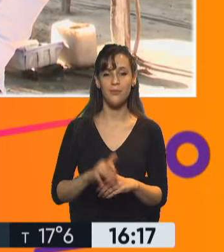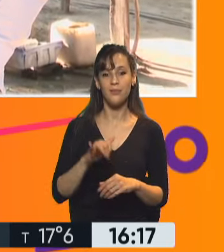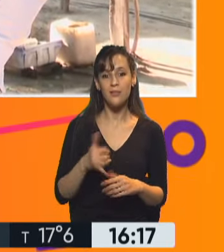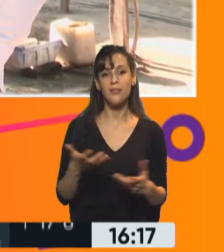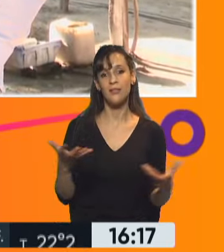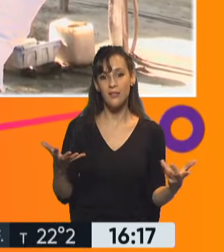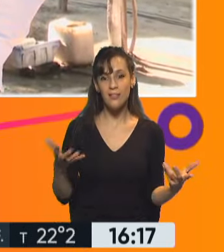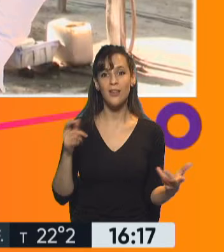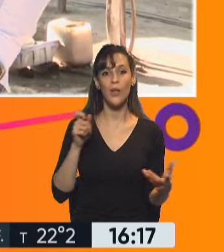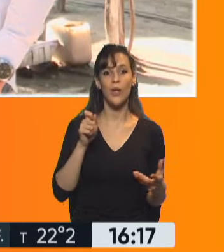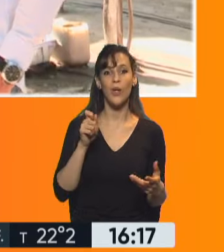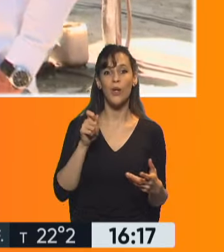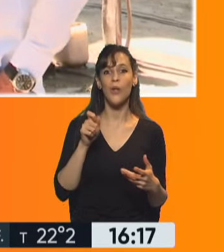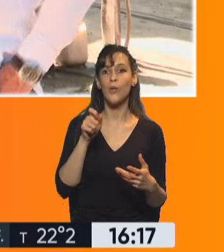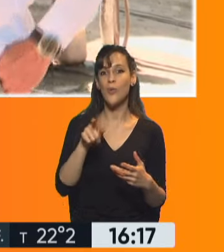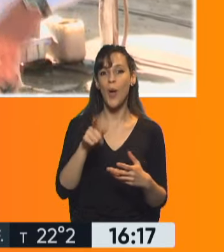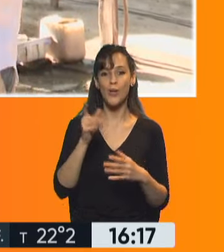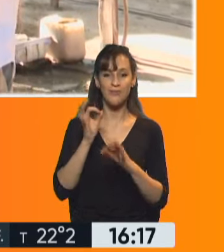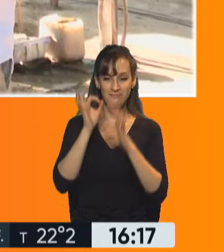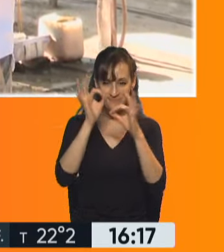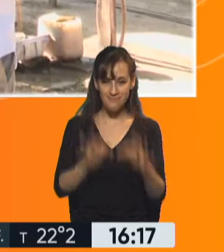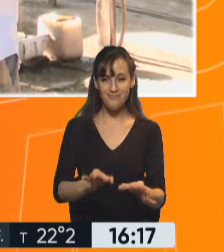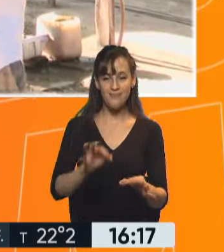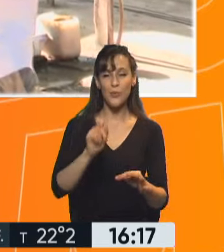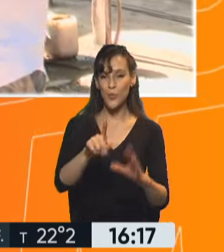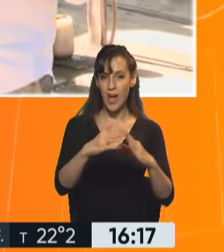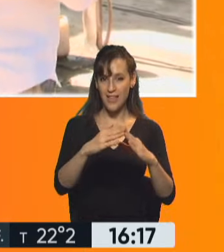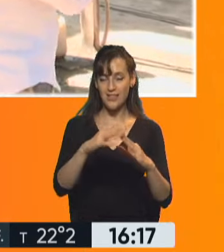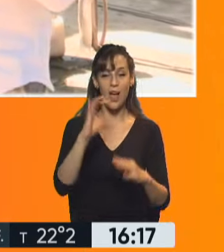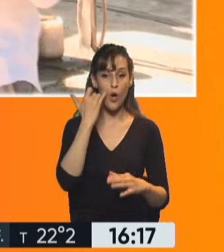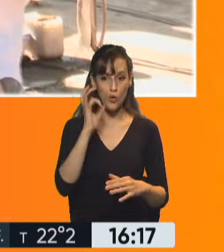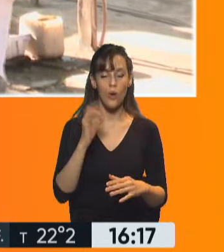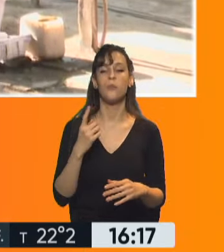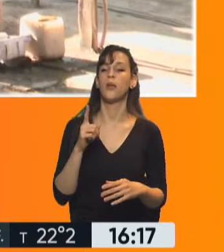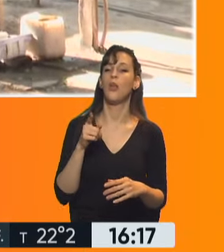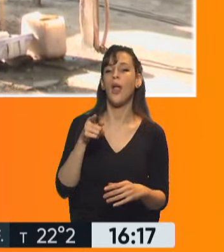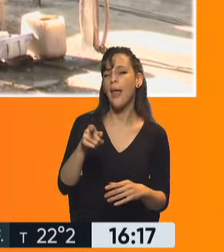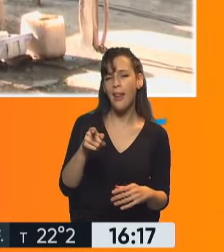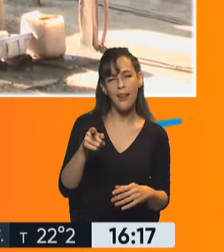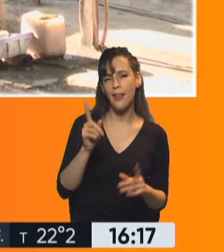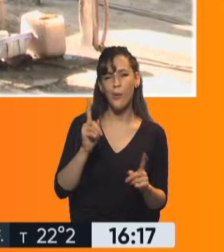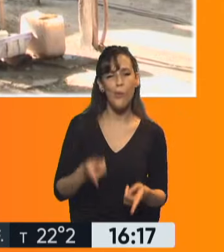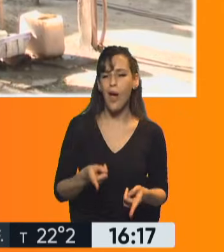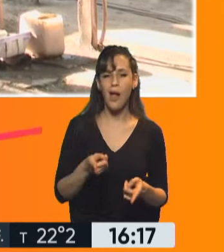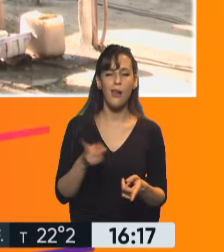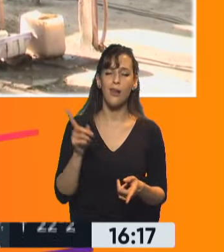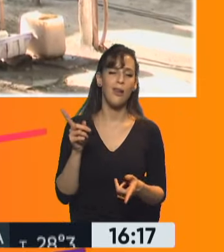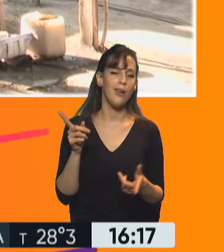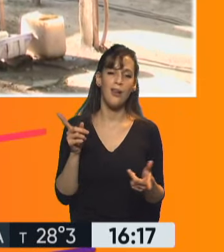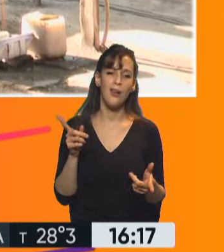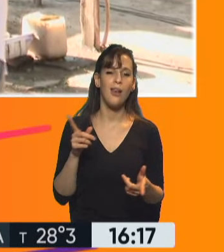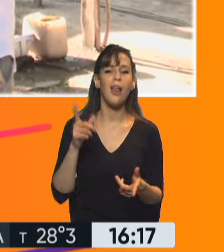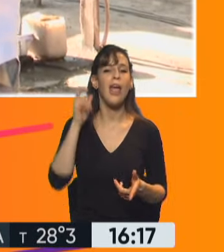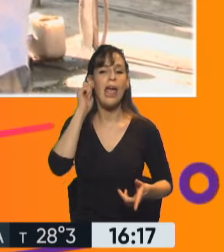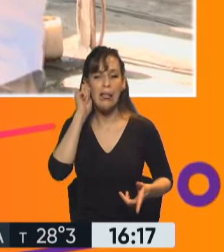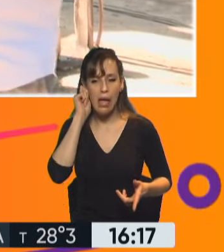te cae en tu casa Goico, Tere. Pero escuchá, igual Goico, no te preocupes, que Goico atraviesa todas las edades, ¿eh? No